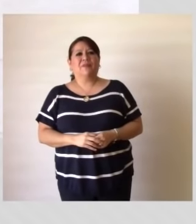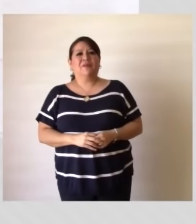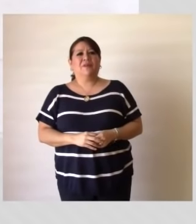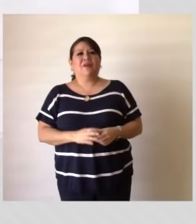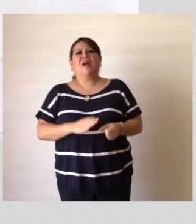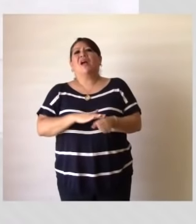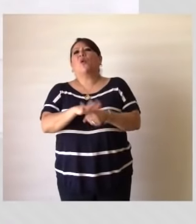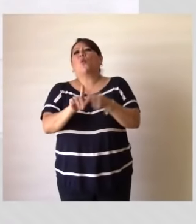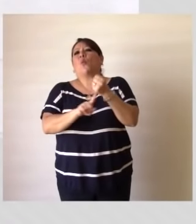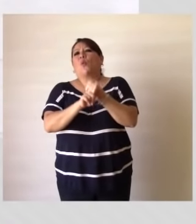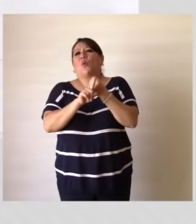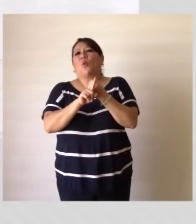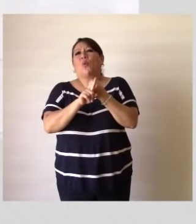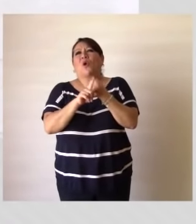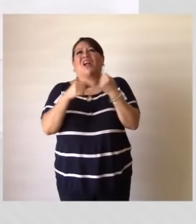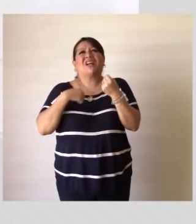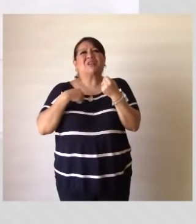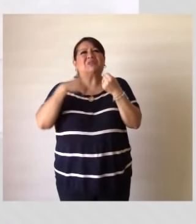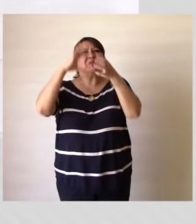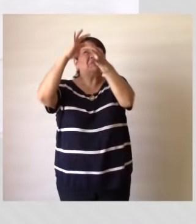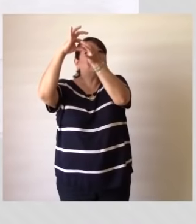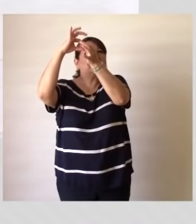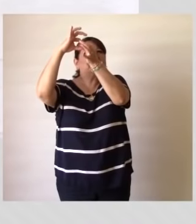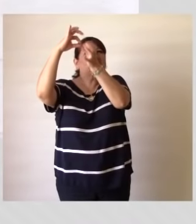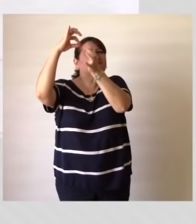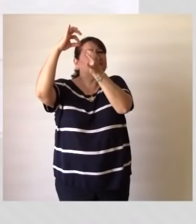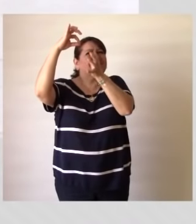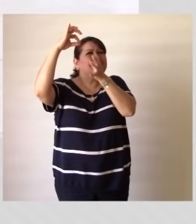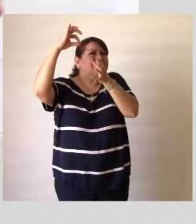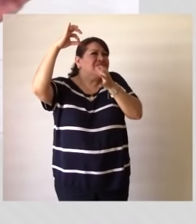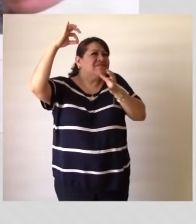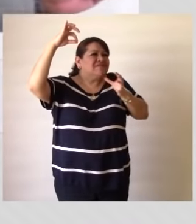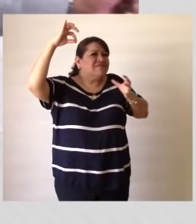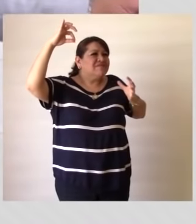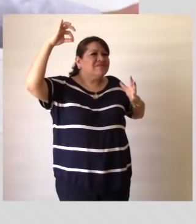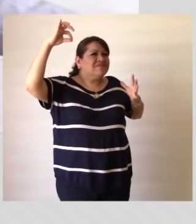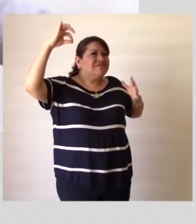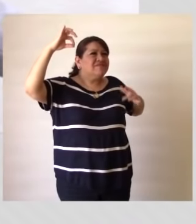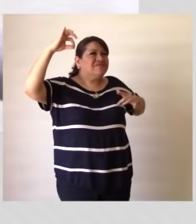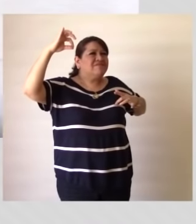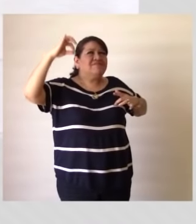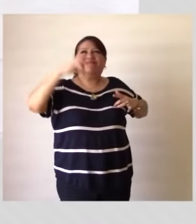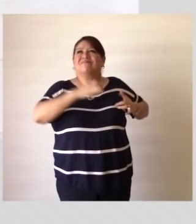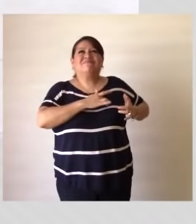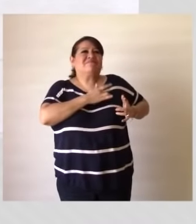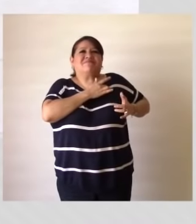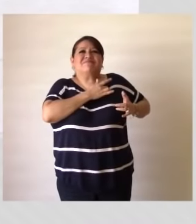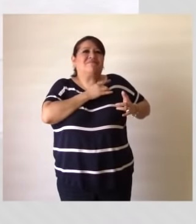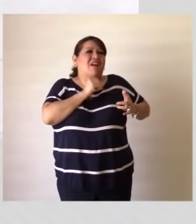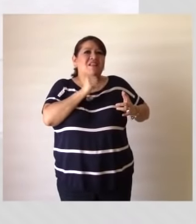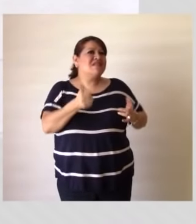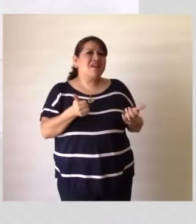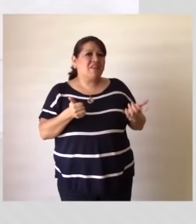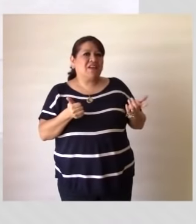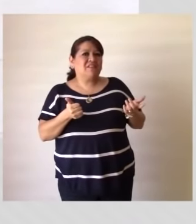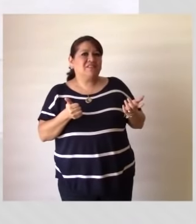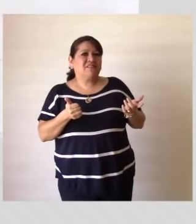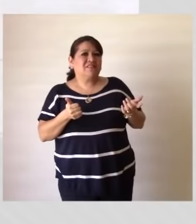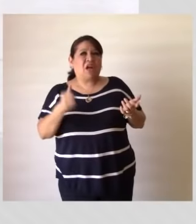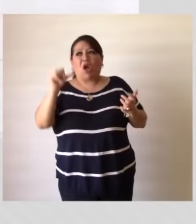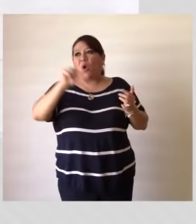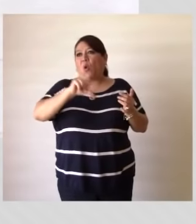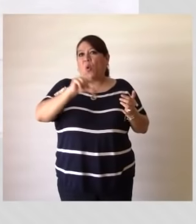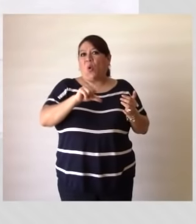perder la sensibilidad a tal grado que llegaste al punto en el cual estabas dando